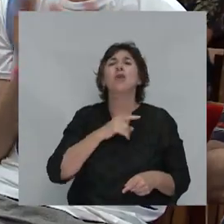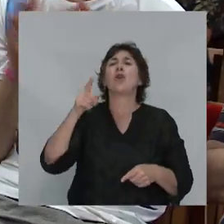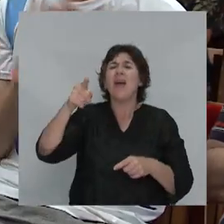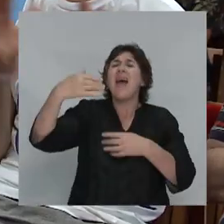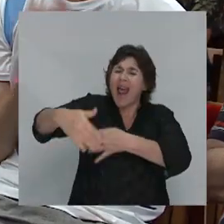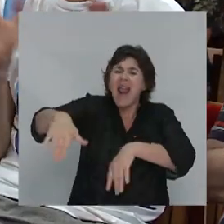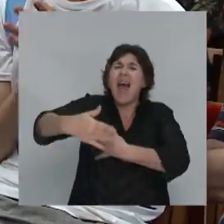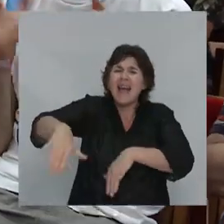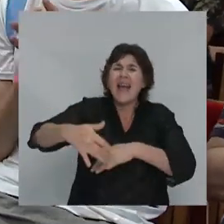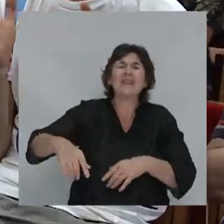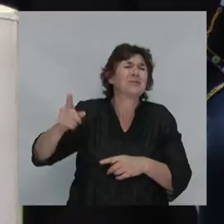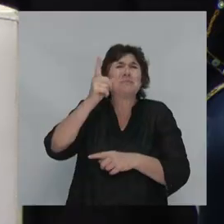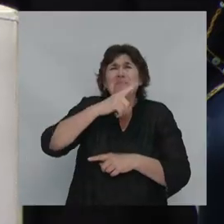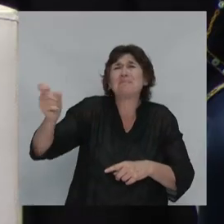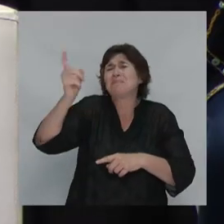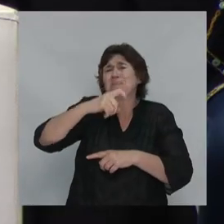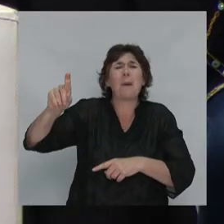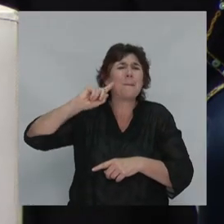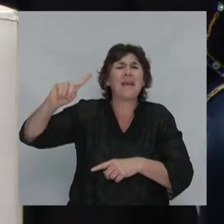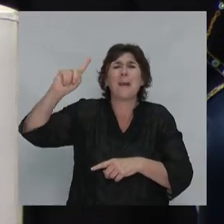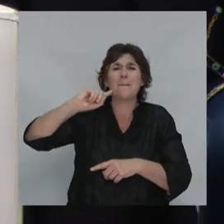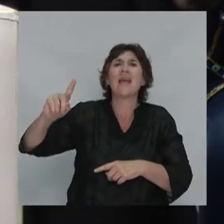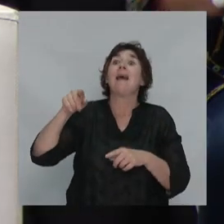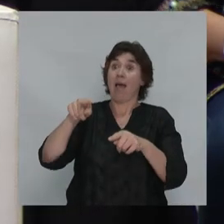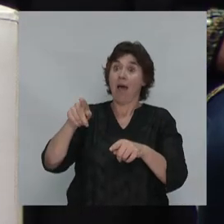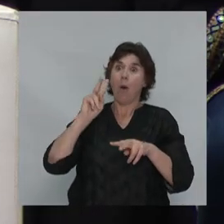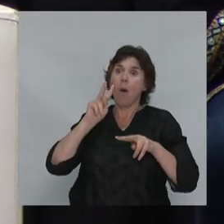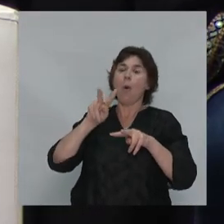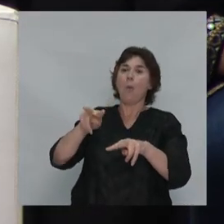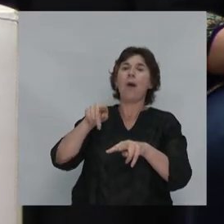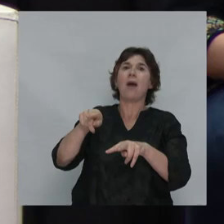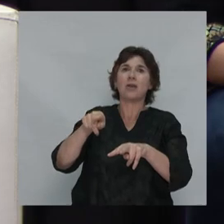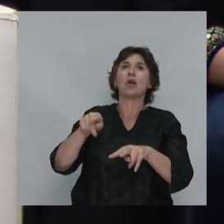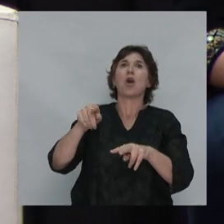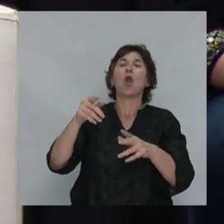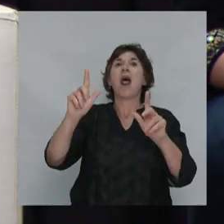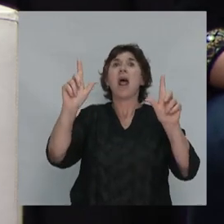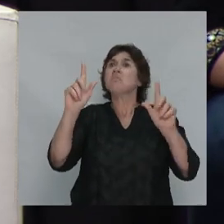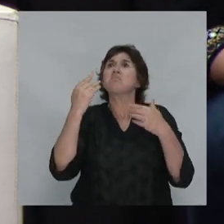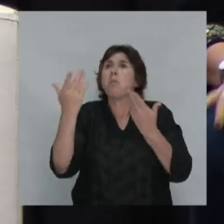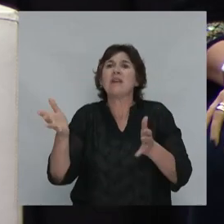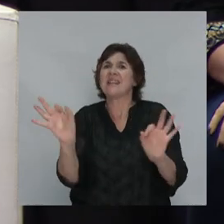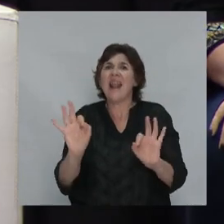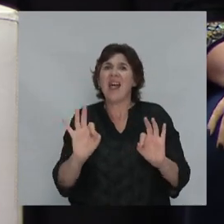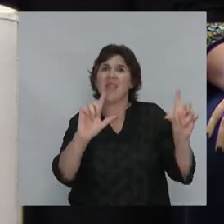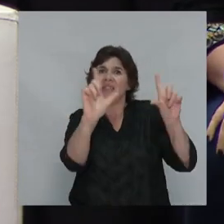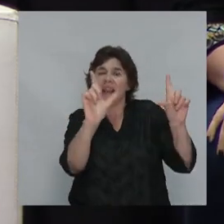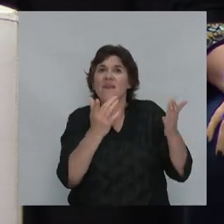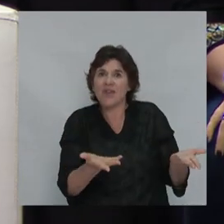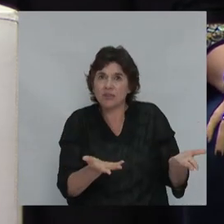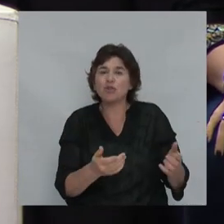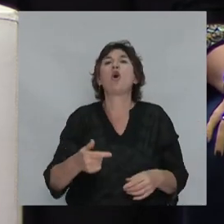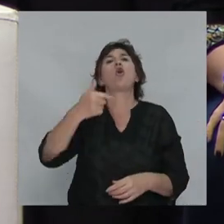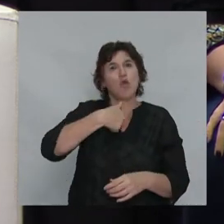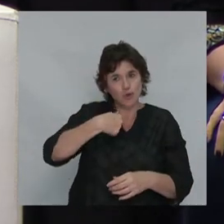la calle cientos de miles, algo que no muestran los canales de televisión. Estuvimos